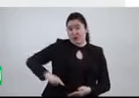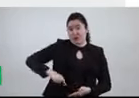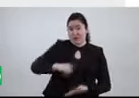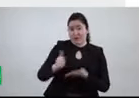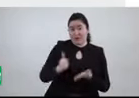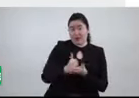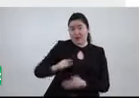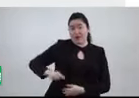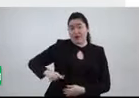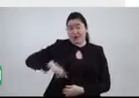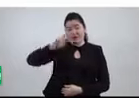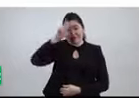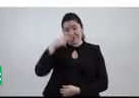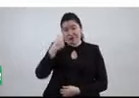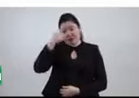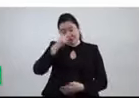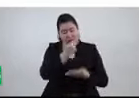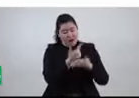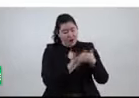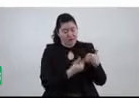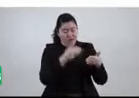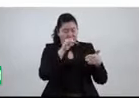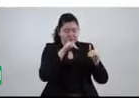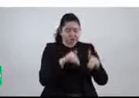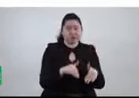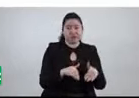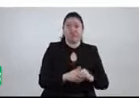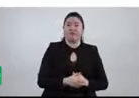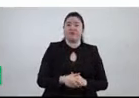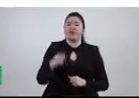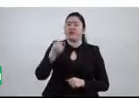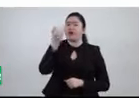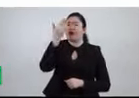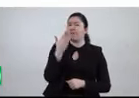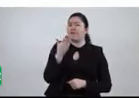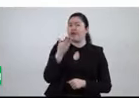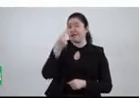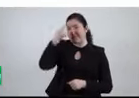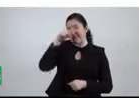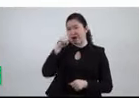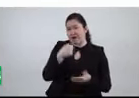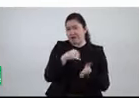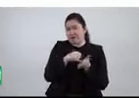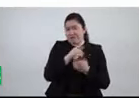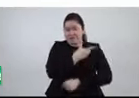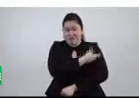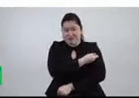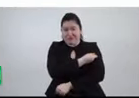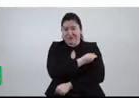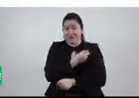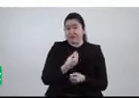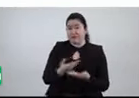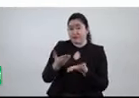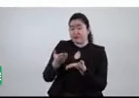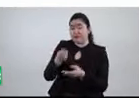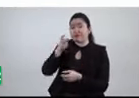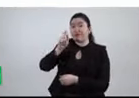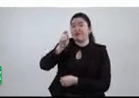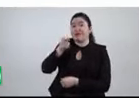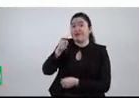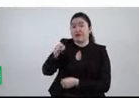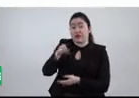integración de este padrón. Siguiente. Así se ve el comprobante de vacunación para que lo lleven. Esta es la cosa que, esta